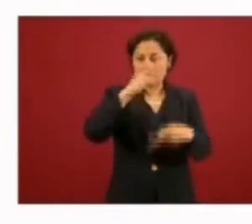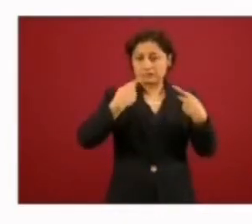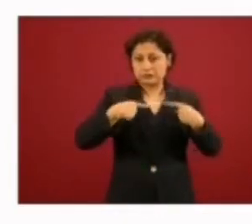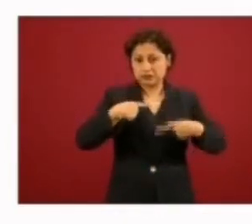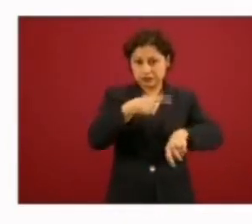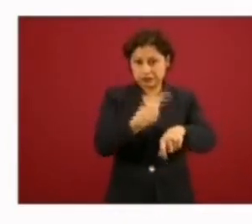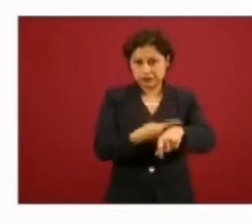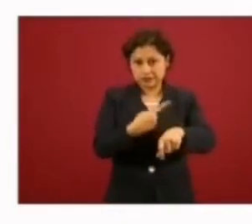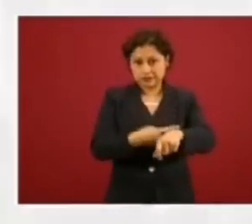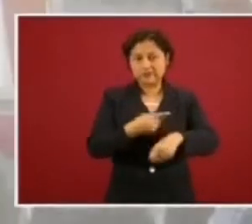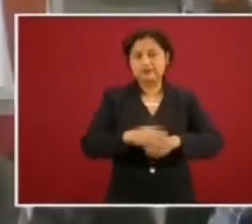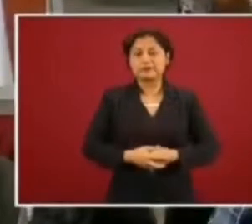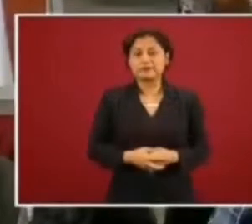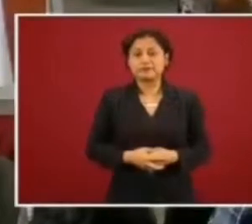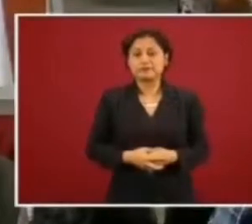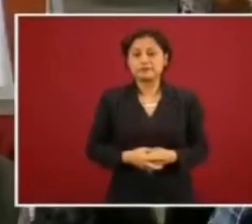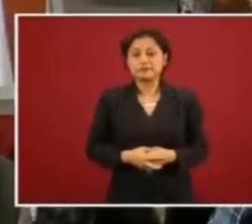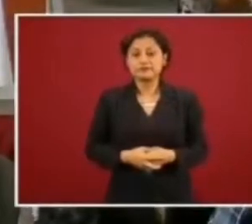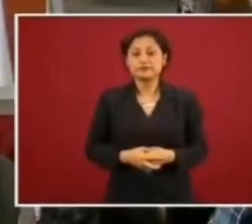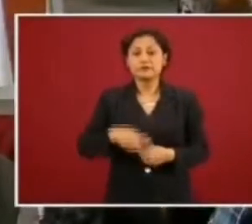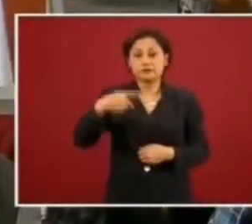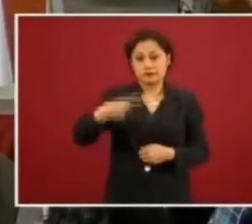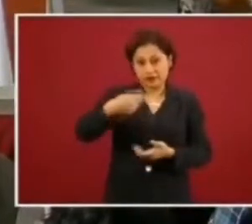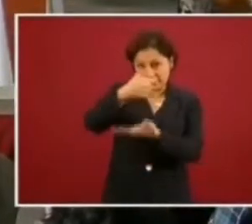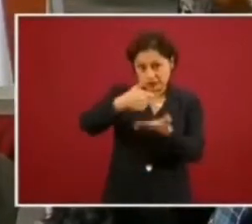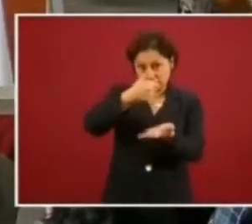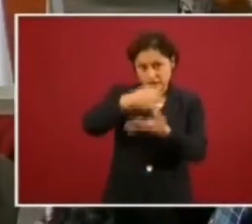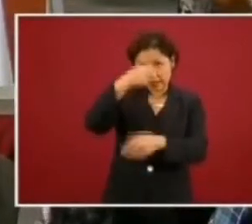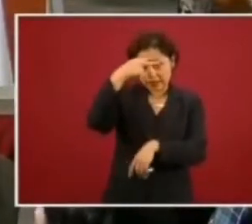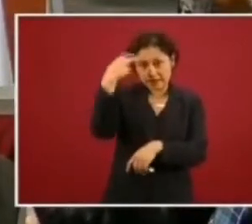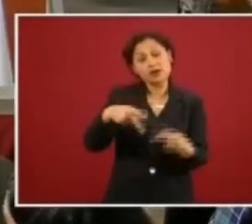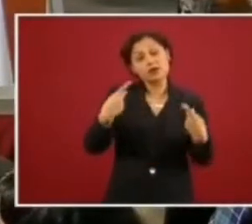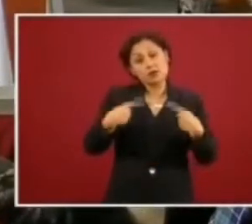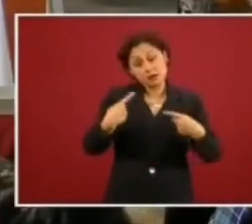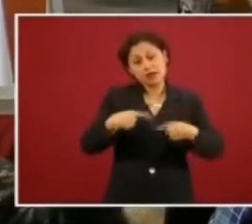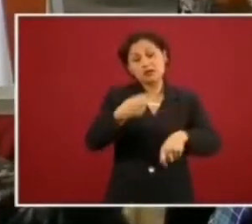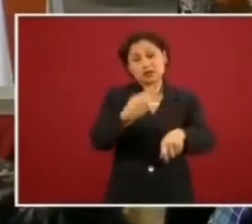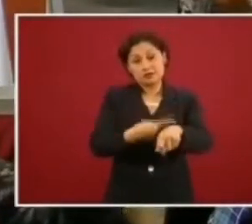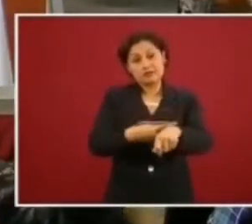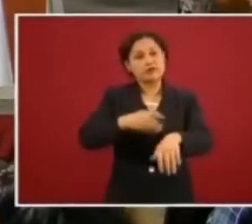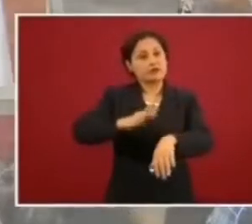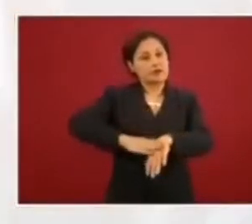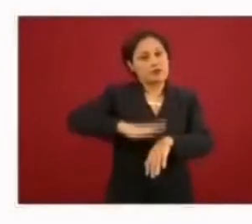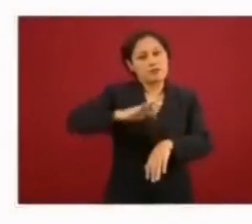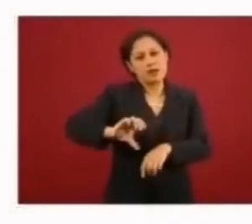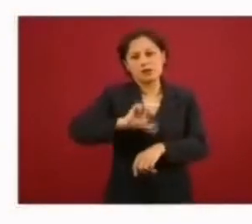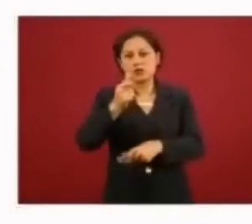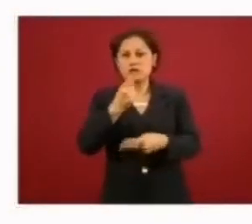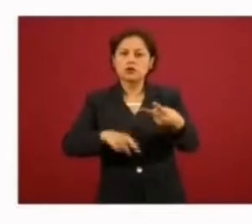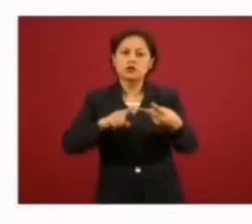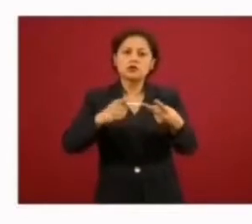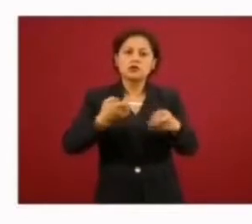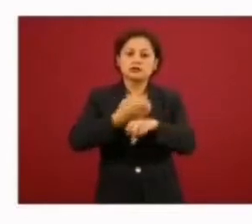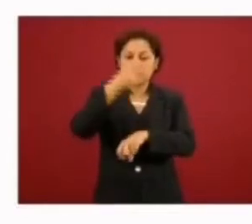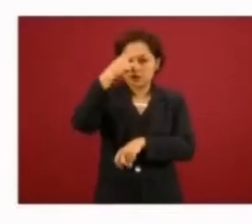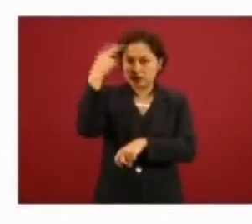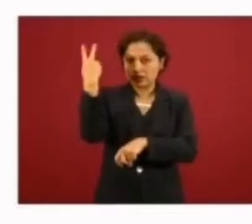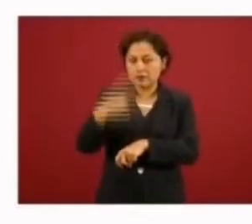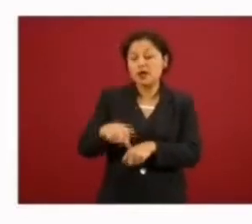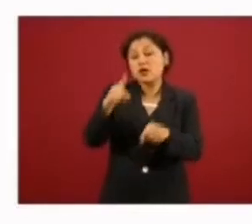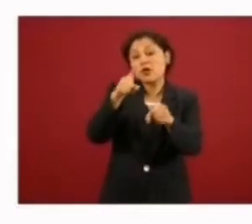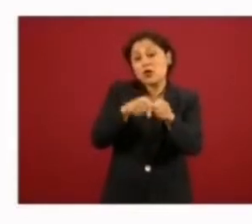La siguiente. Aquí la Ciudad de México, por el número de casos, es la que destaca, seguida del Estado de México, y en el código de colores es lo mismo